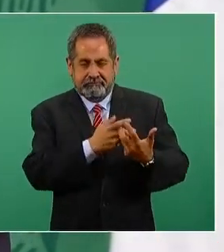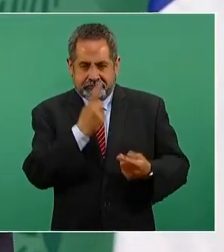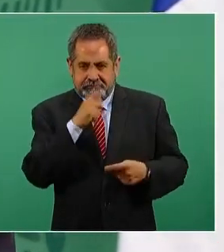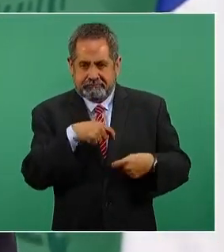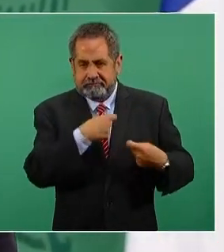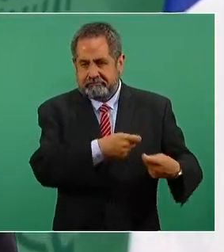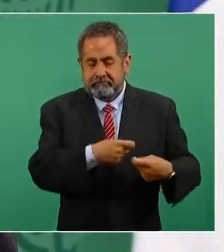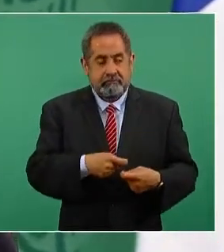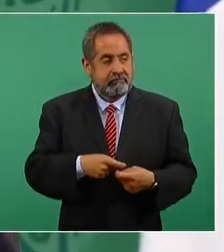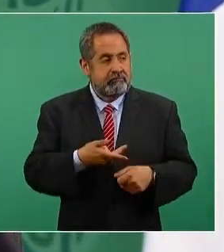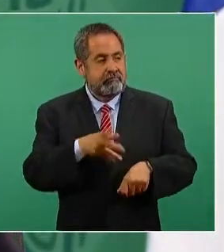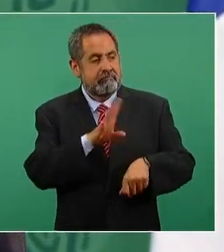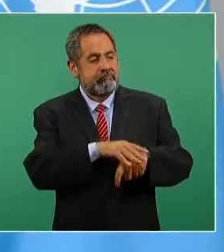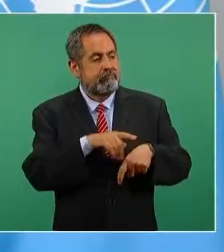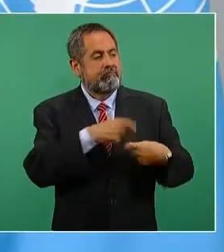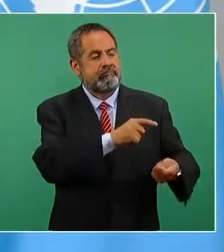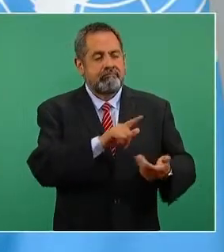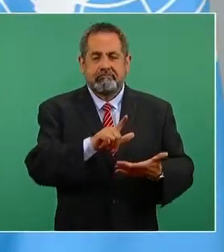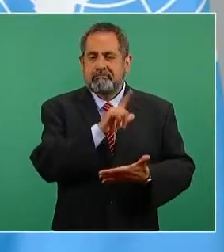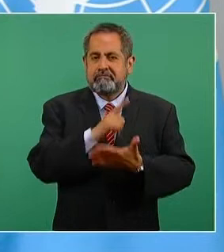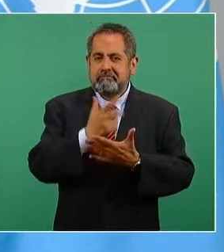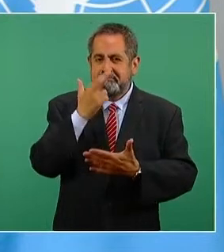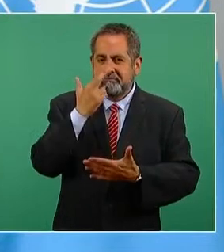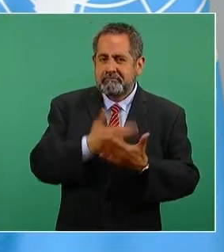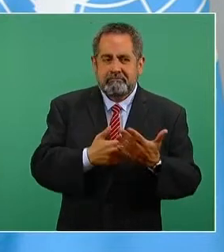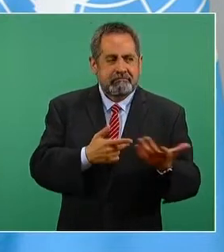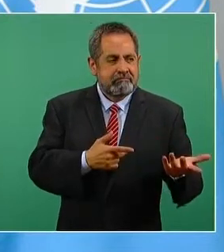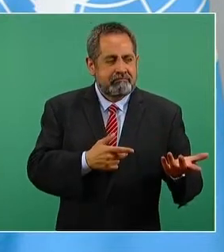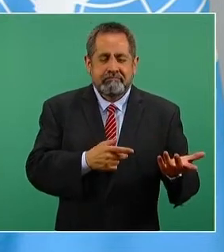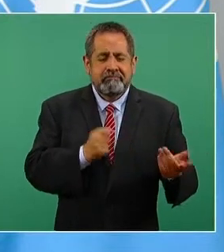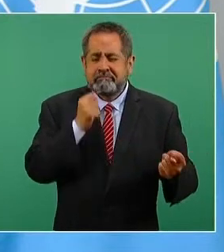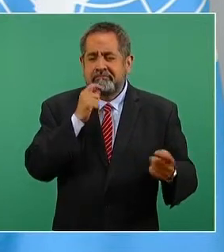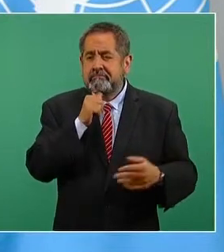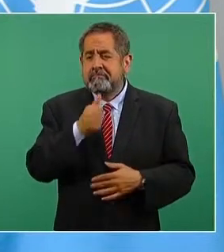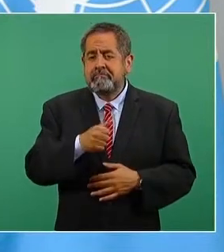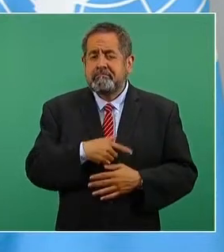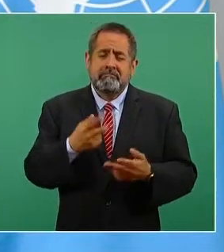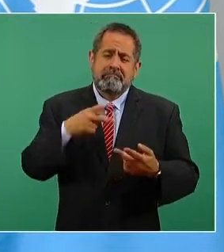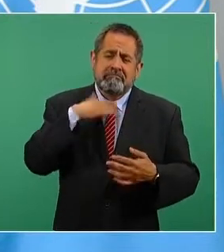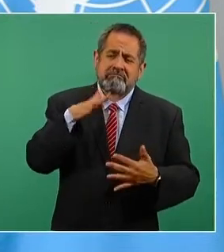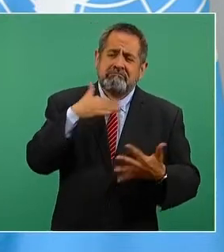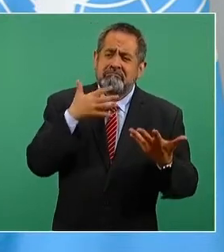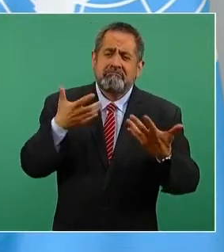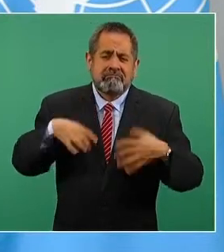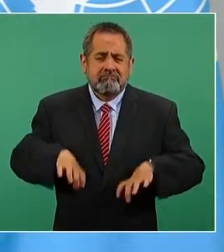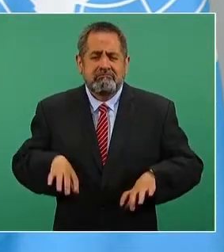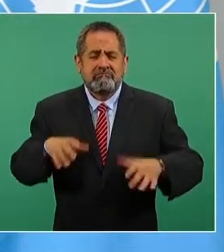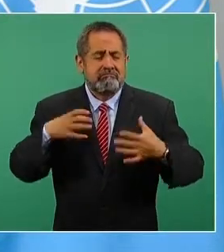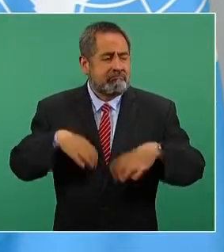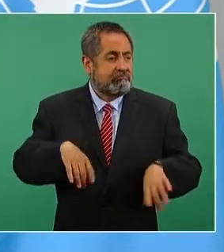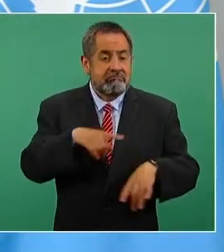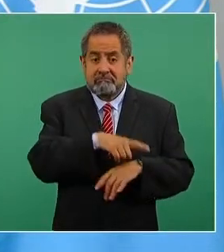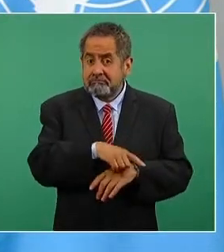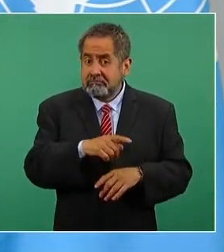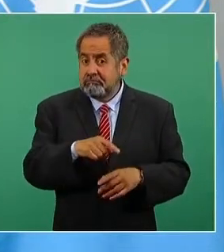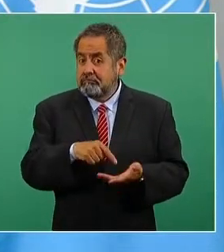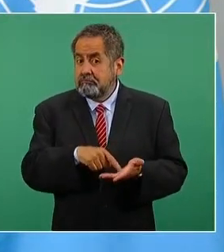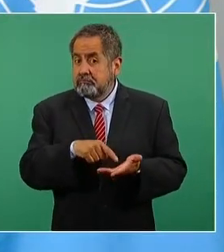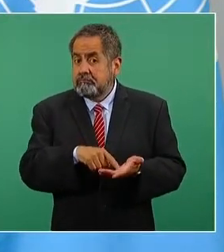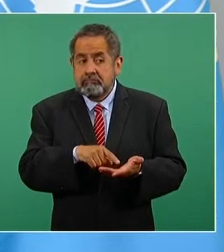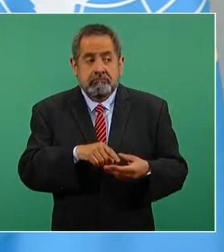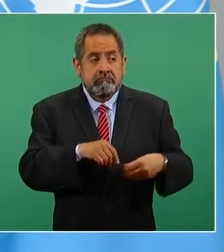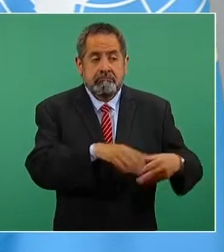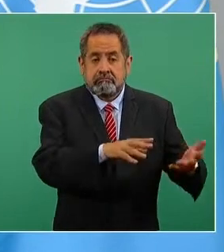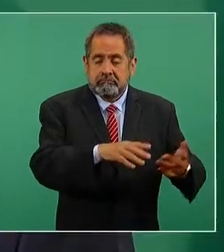para legalizar la corrupción, con el descaro,